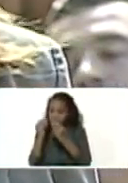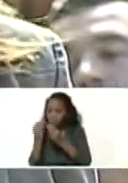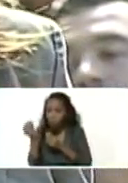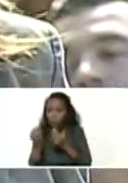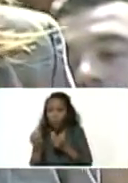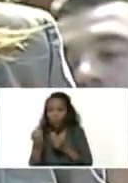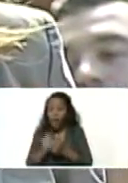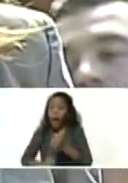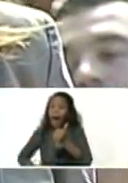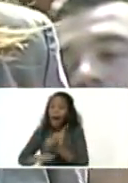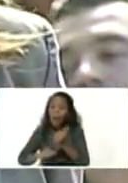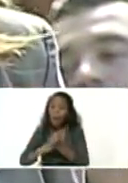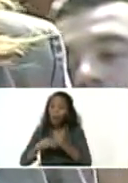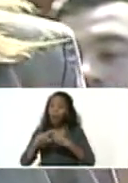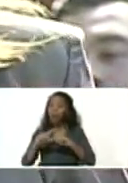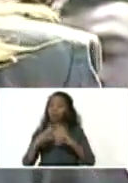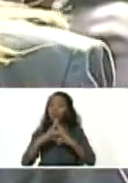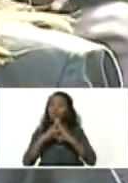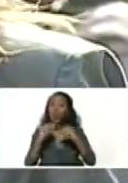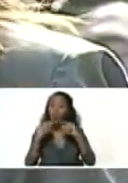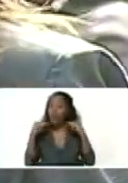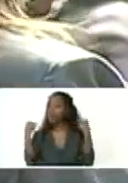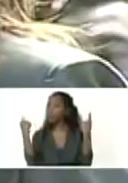con el apoyo de toda la comunidad